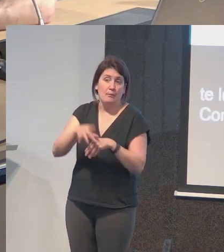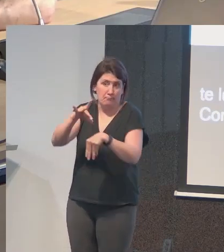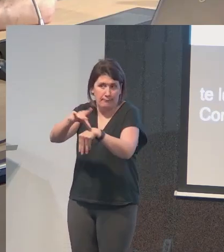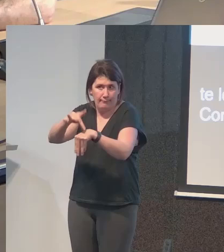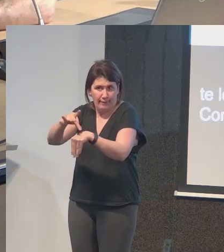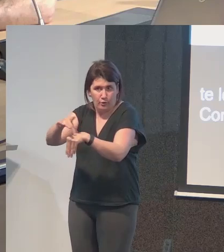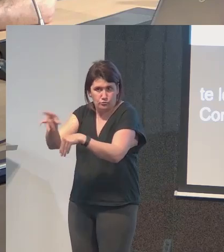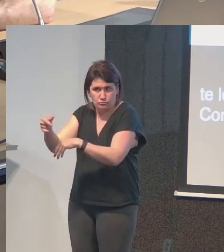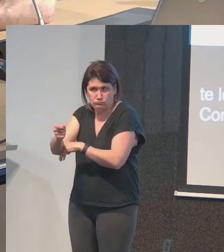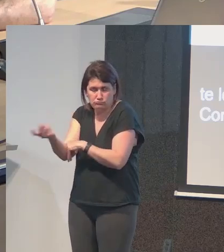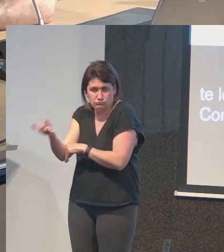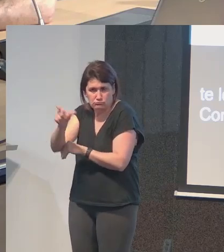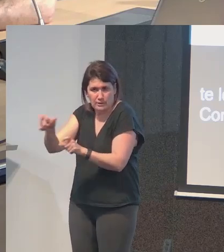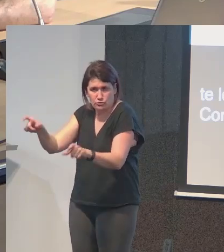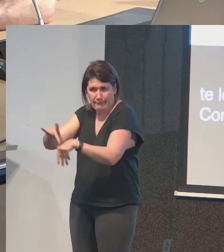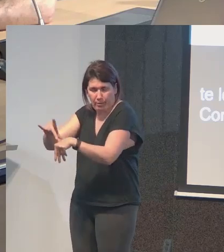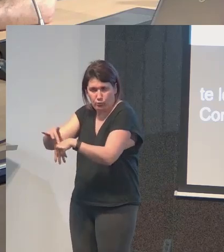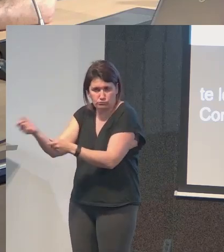médicos,